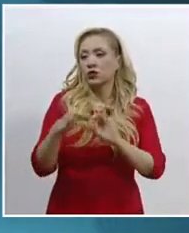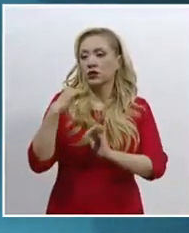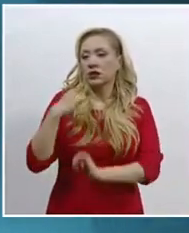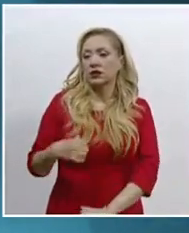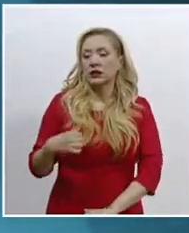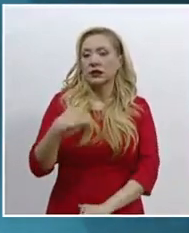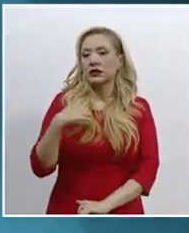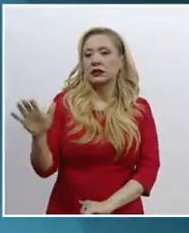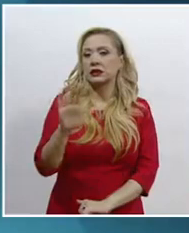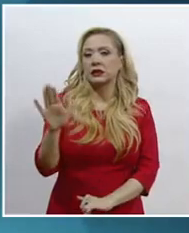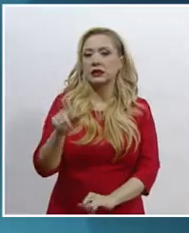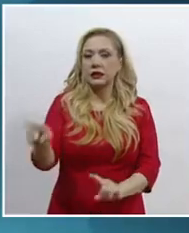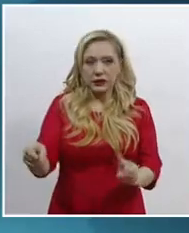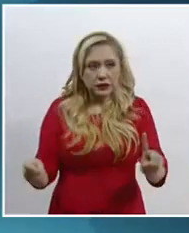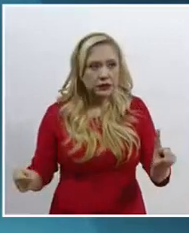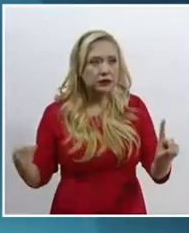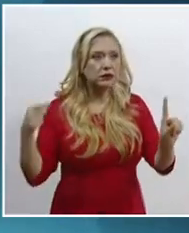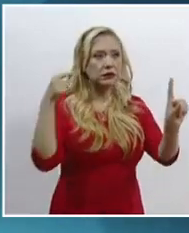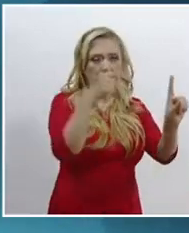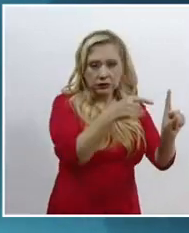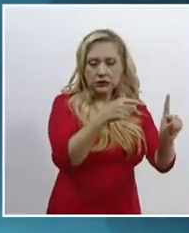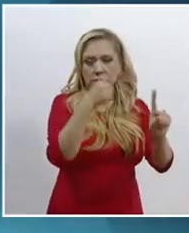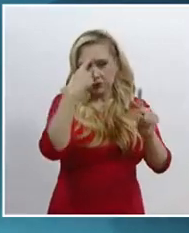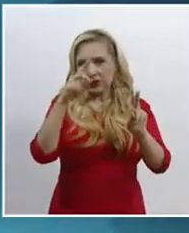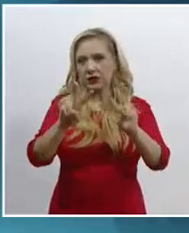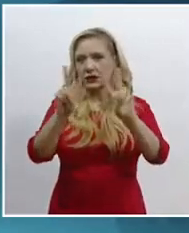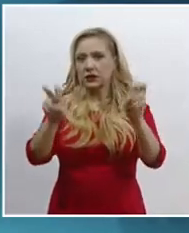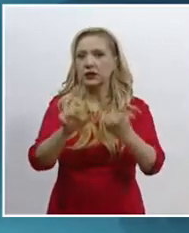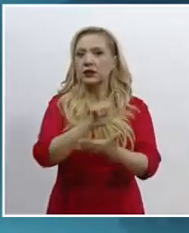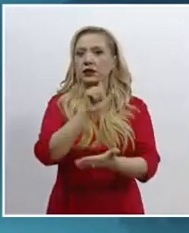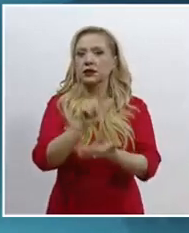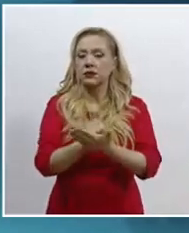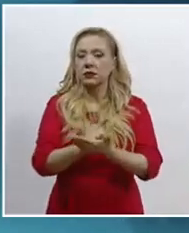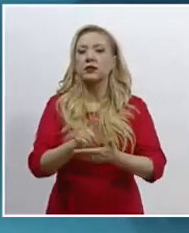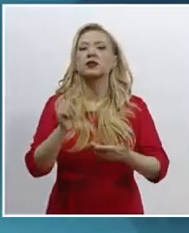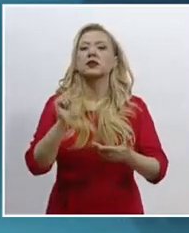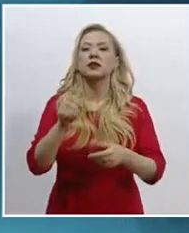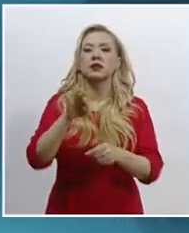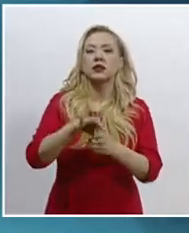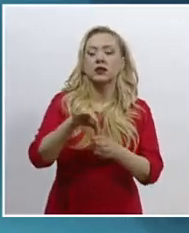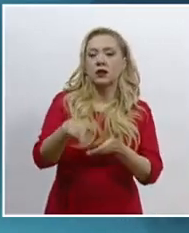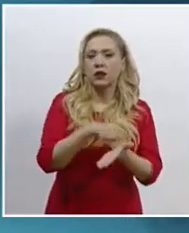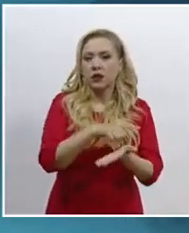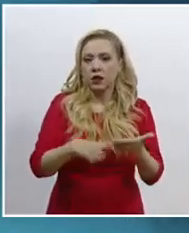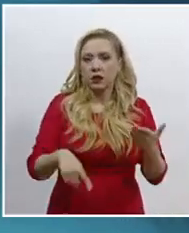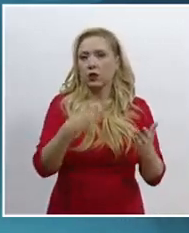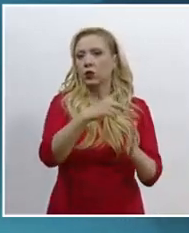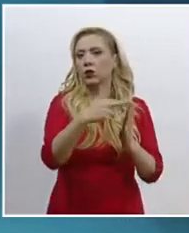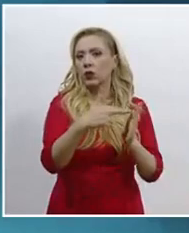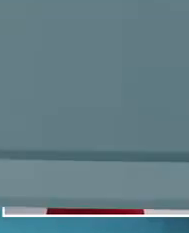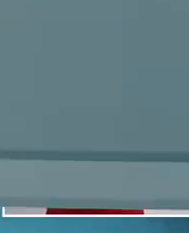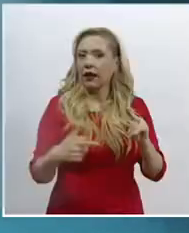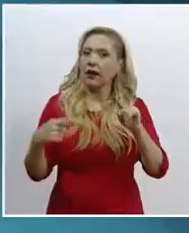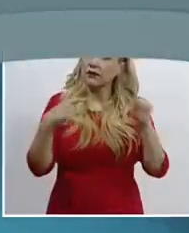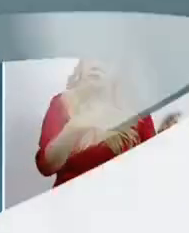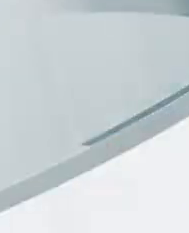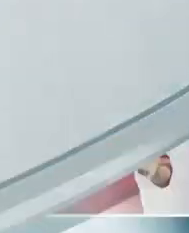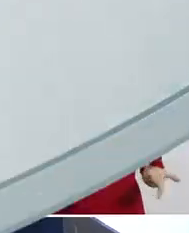para resolver las controversias que se generen en la interpretación de la Ley de Participación Ciudadana local o su reglamento.